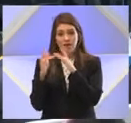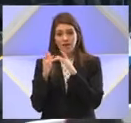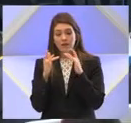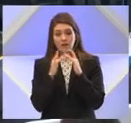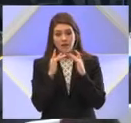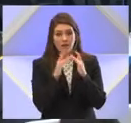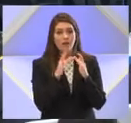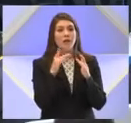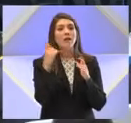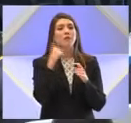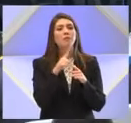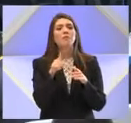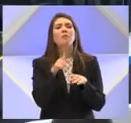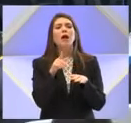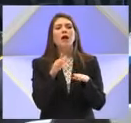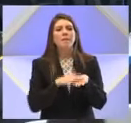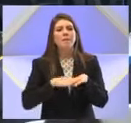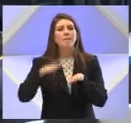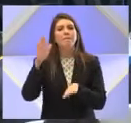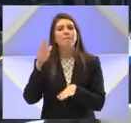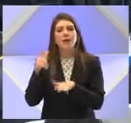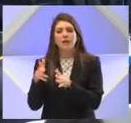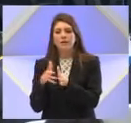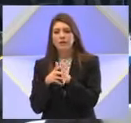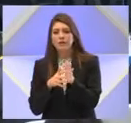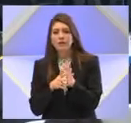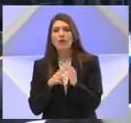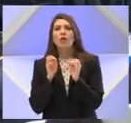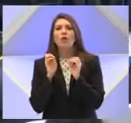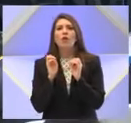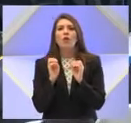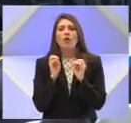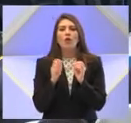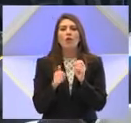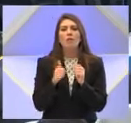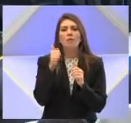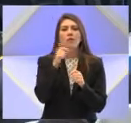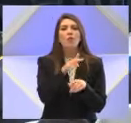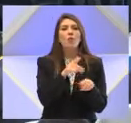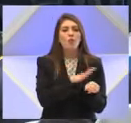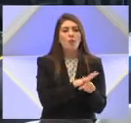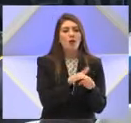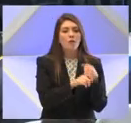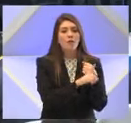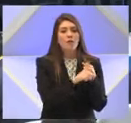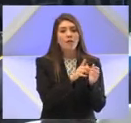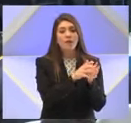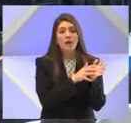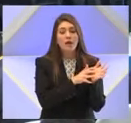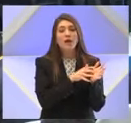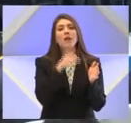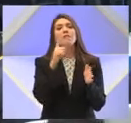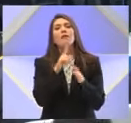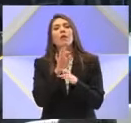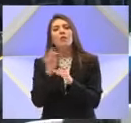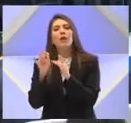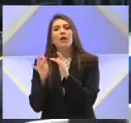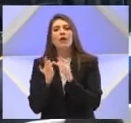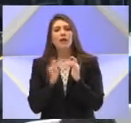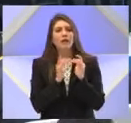y se cierra la brecha económica o primero vamos a hacer algo para cerrar la brecha económica y entonces puedan pagar conectividad